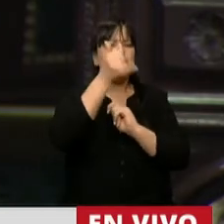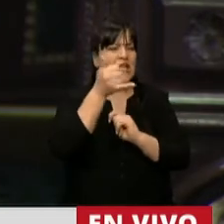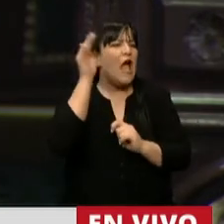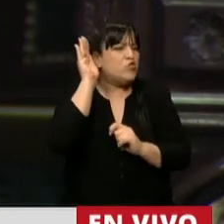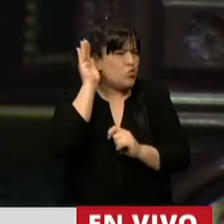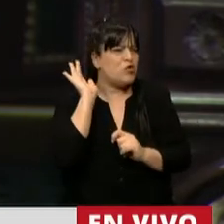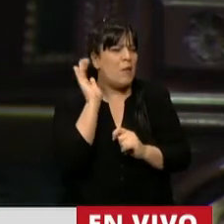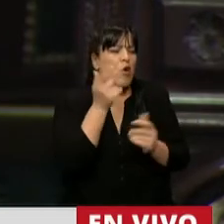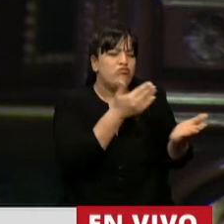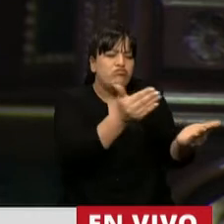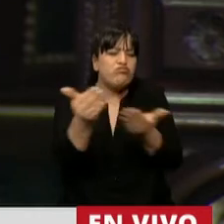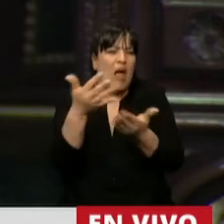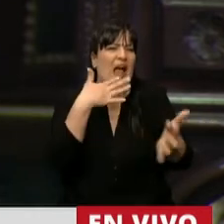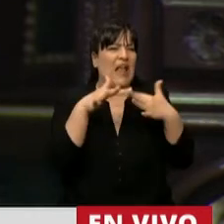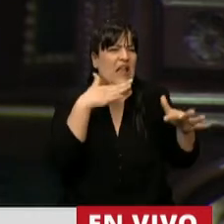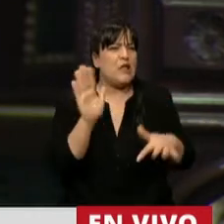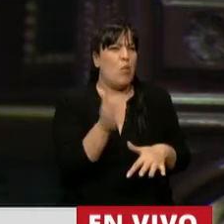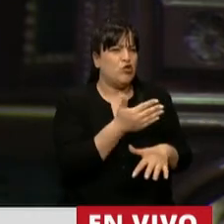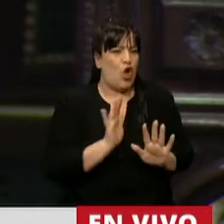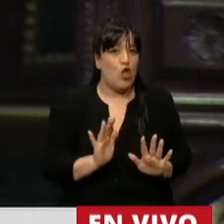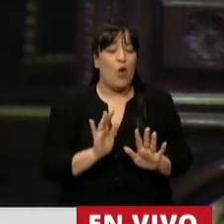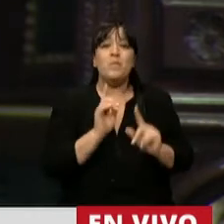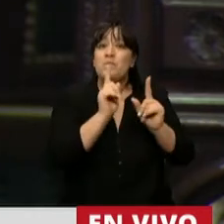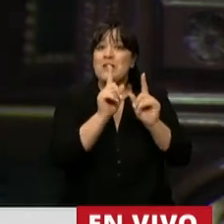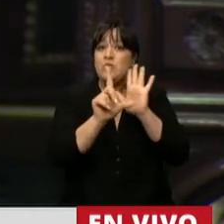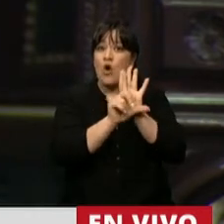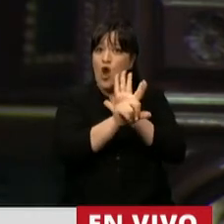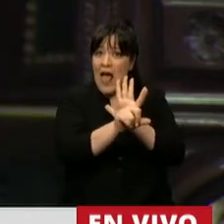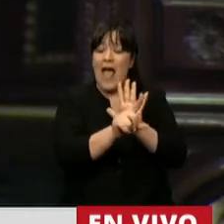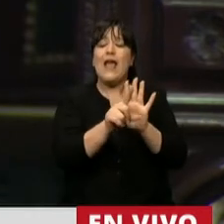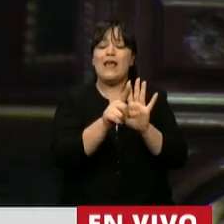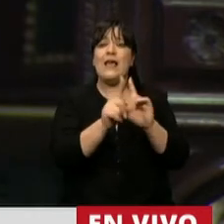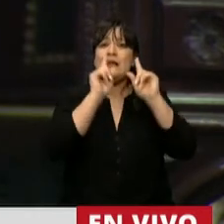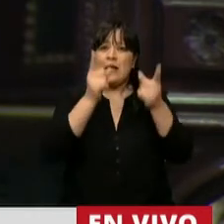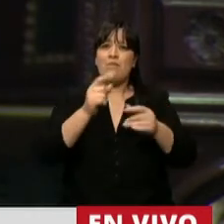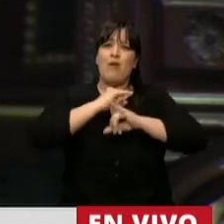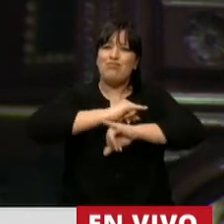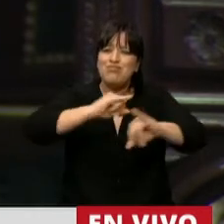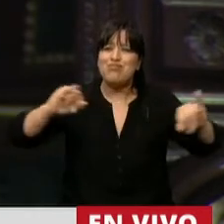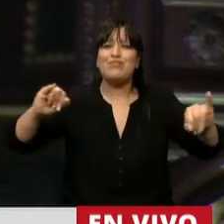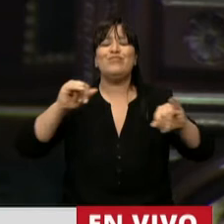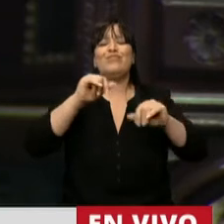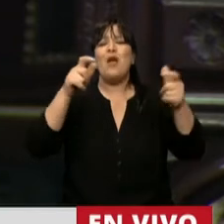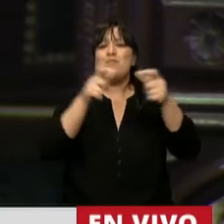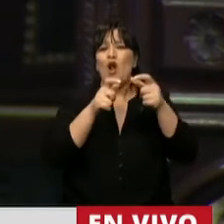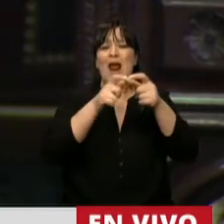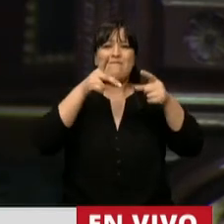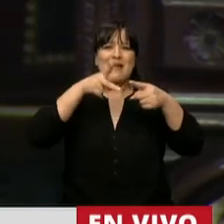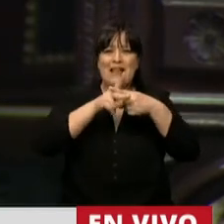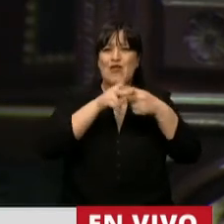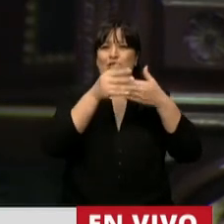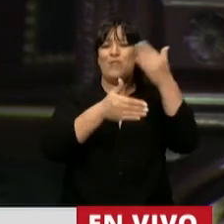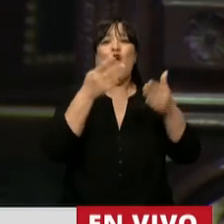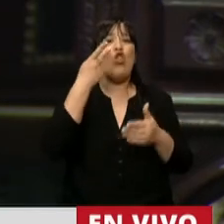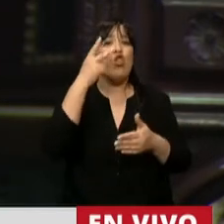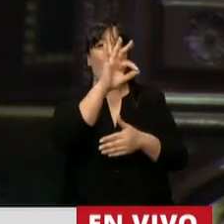y entendimos todo. Tomamos la ley y la promoción de la ley de software del 2004 y